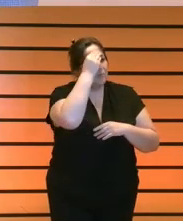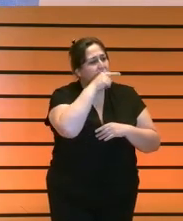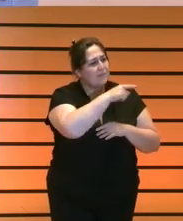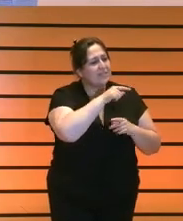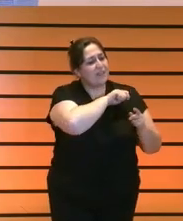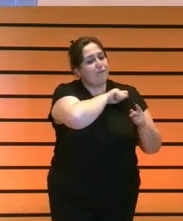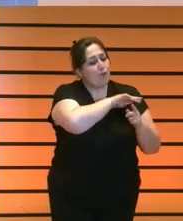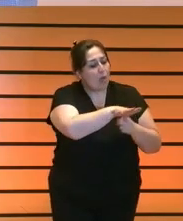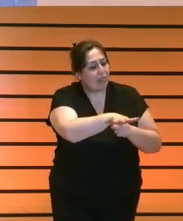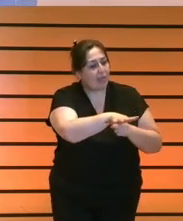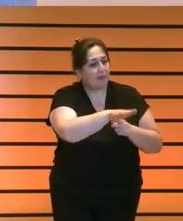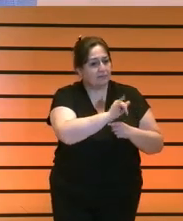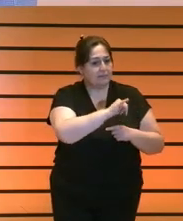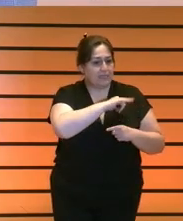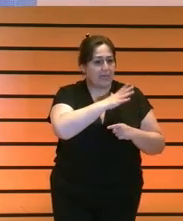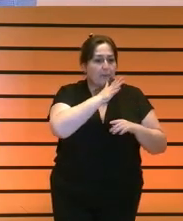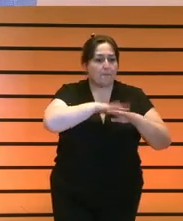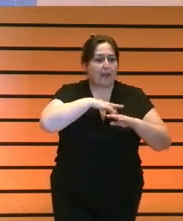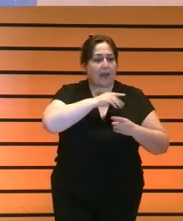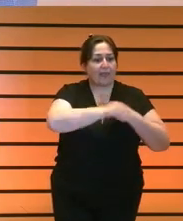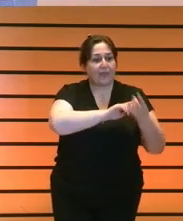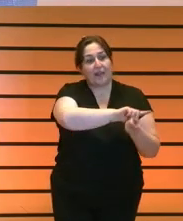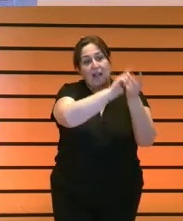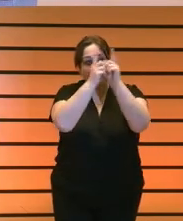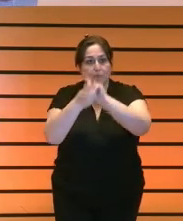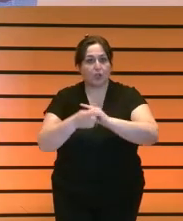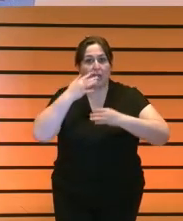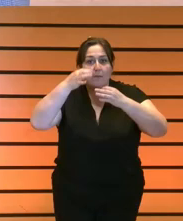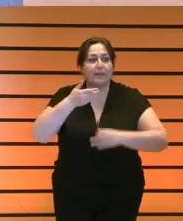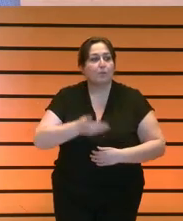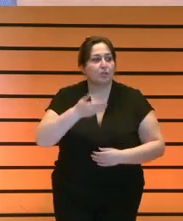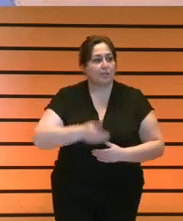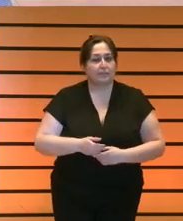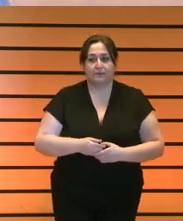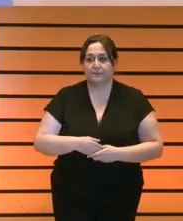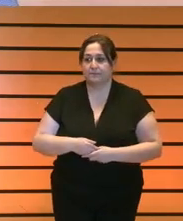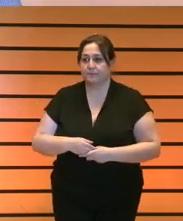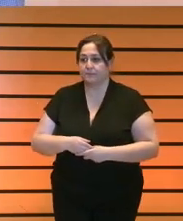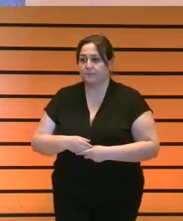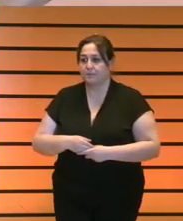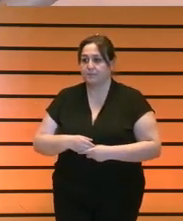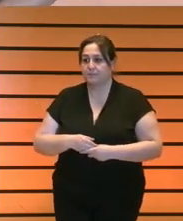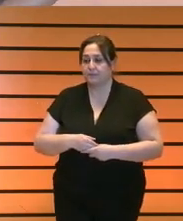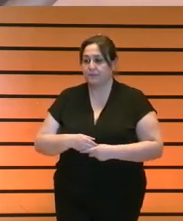influencia consideras que tienen en propiciar cambios que realmente sean significativos?